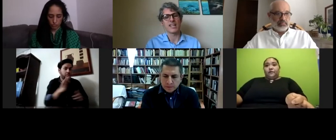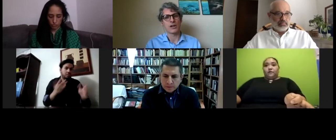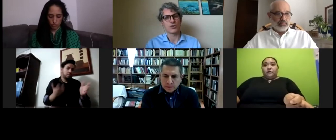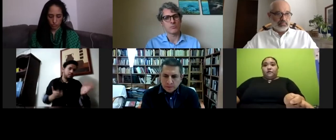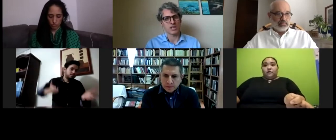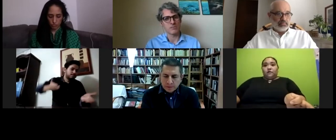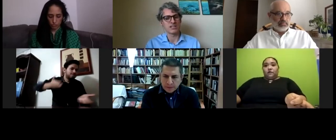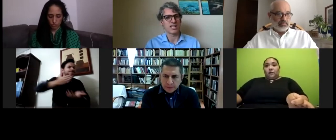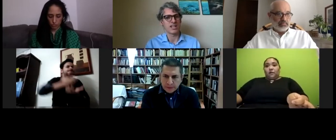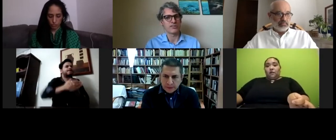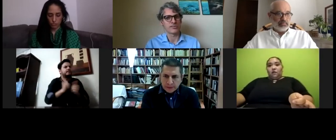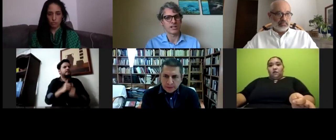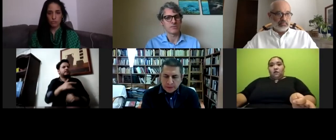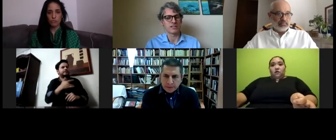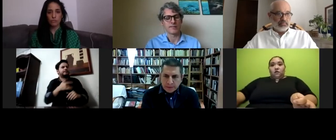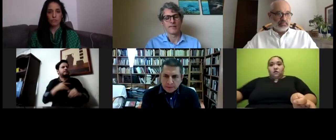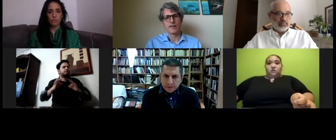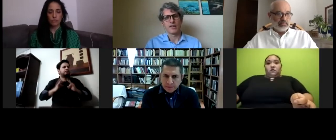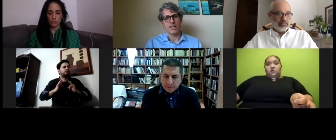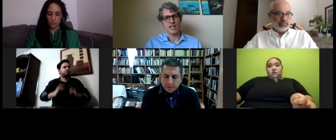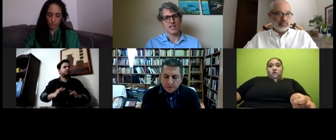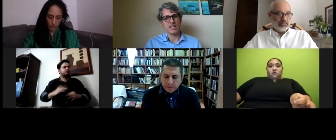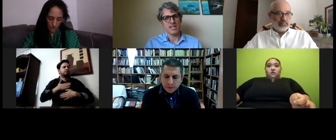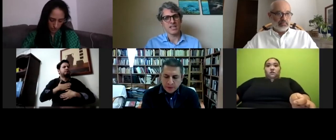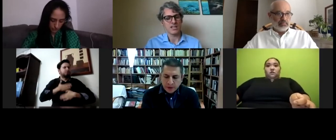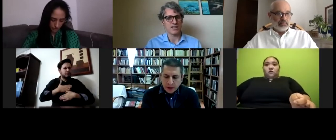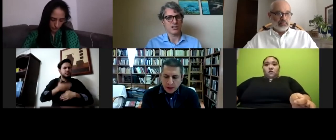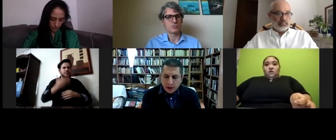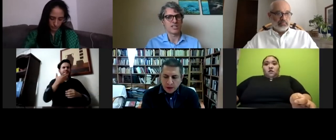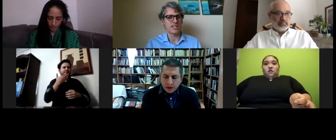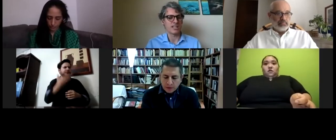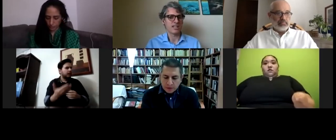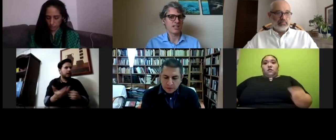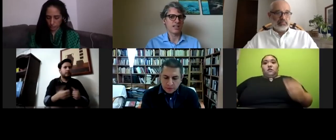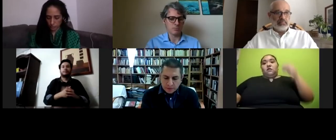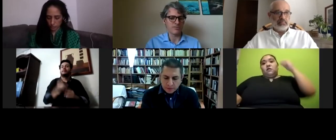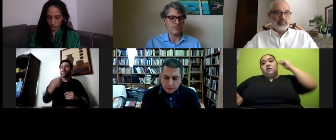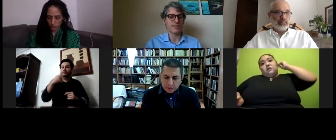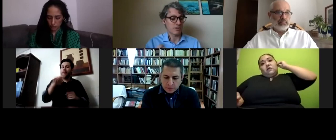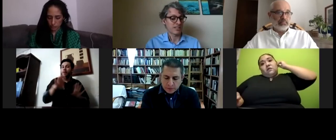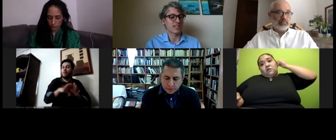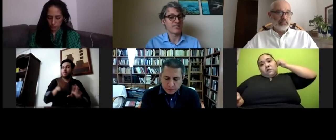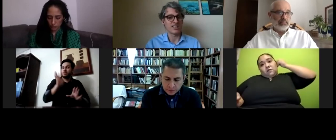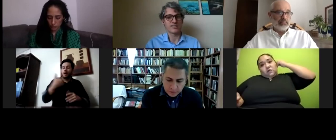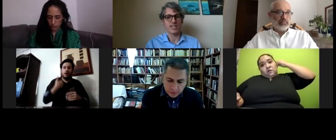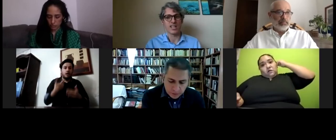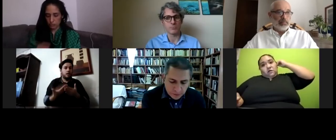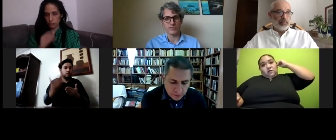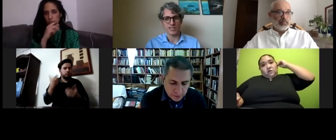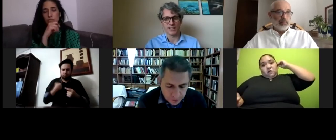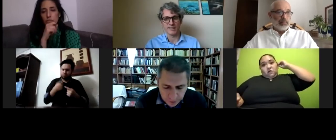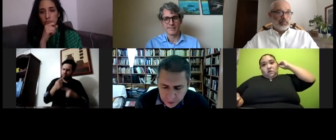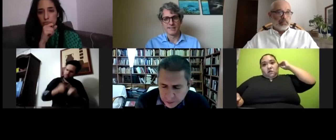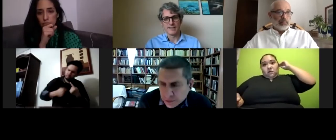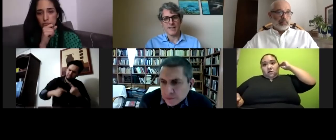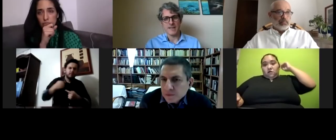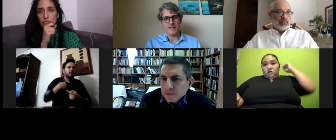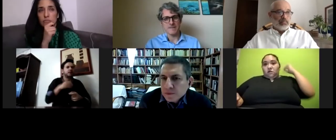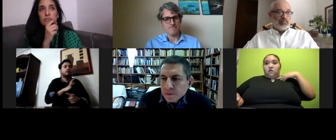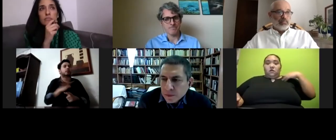insertarse económicamente y socialmente. Como dije, hemos visto que en la práctica sí es posible.